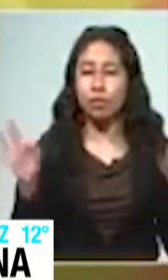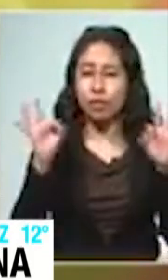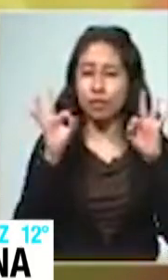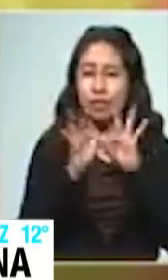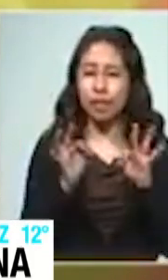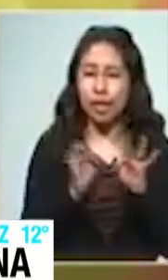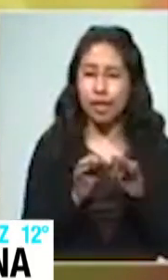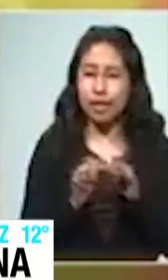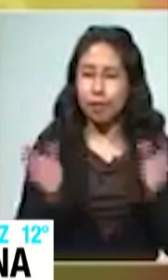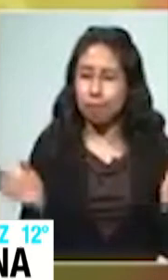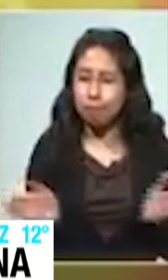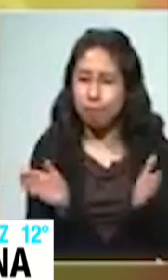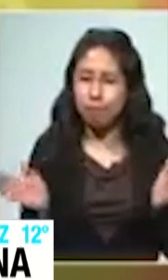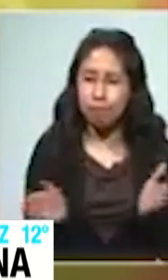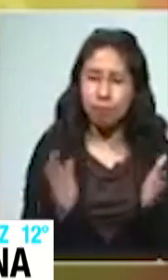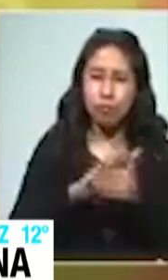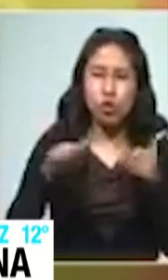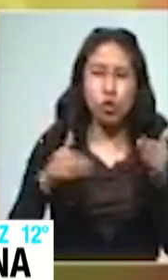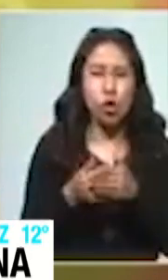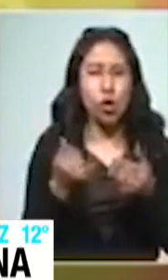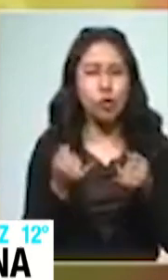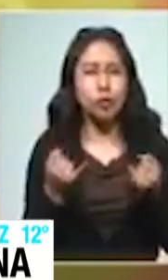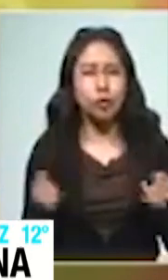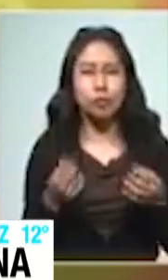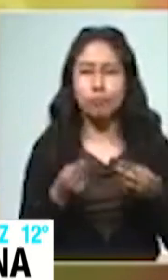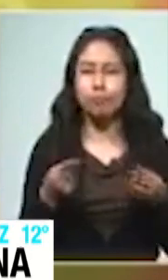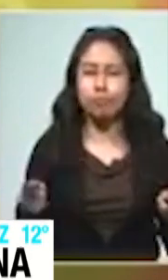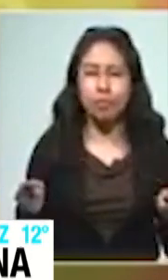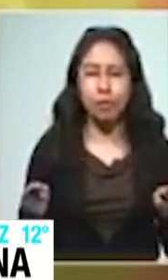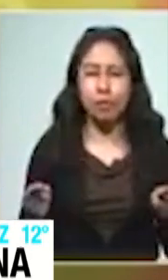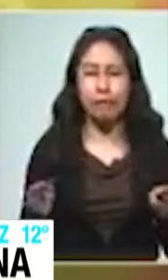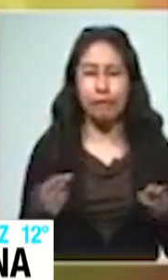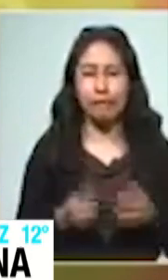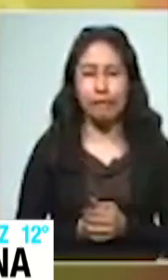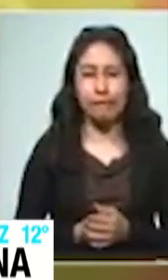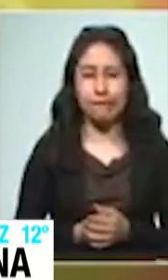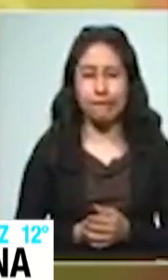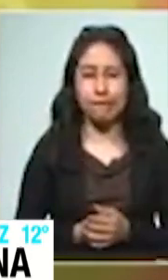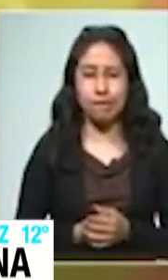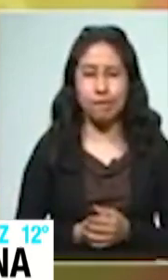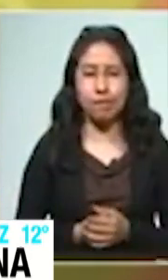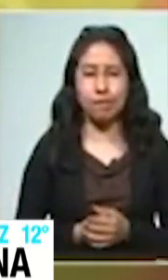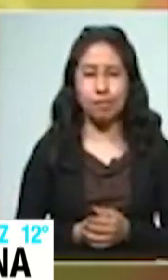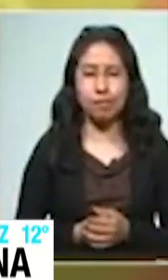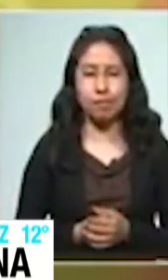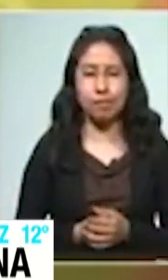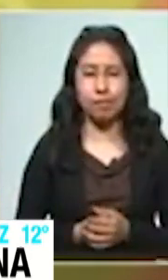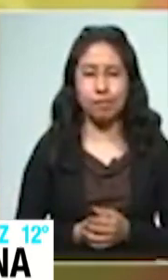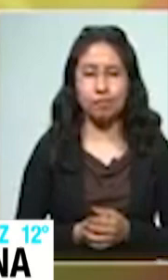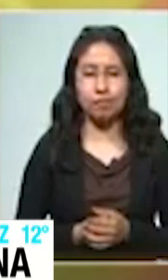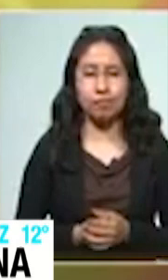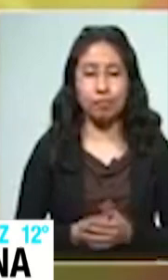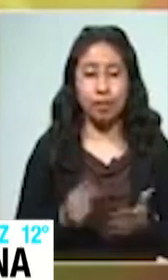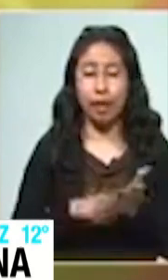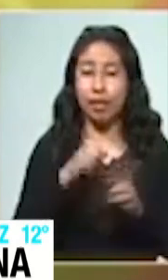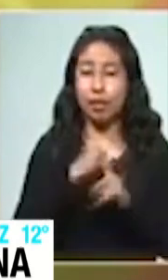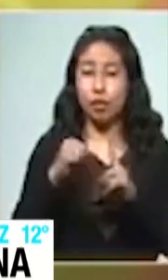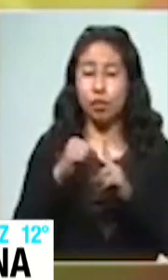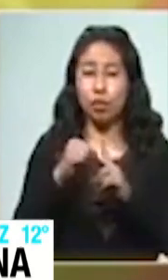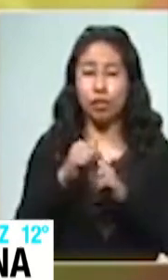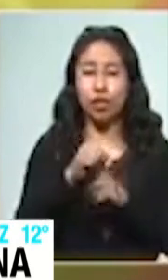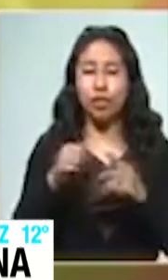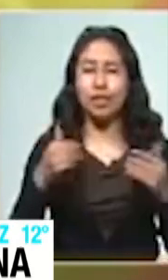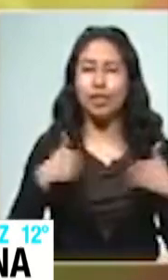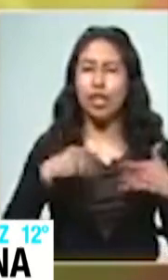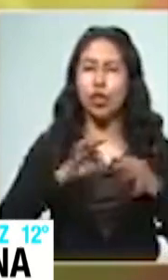las diferentes fuentes e instrumentos de financiamiento y condonación de deuda externa. Esta situación demanda